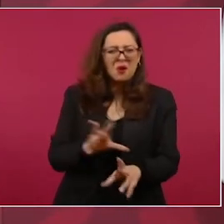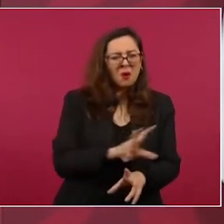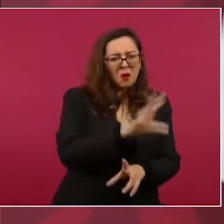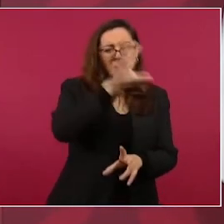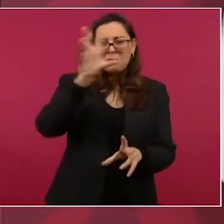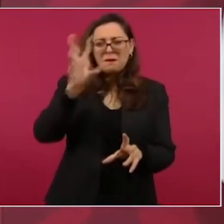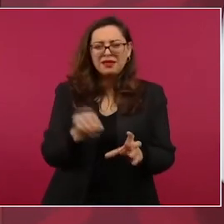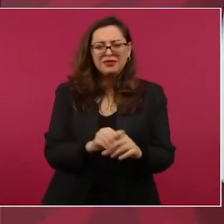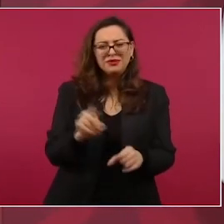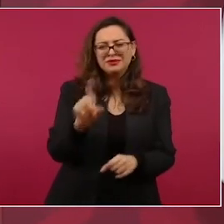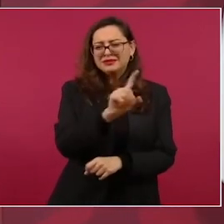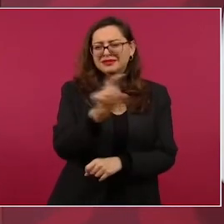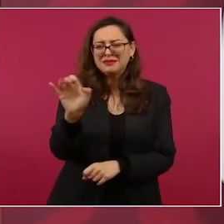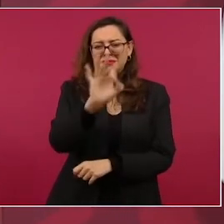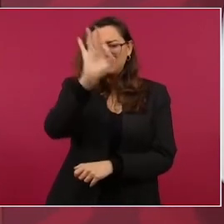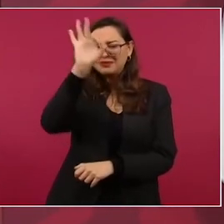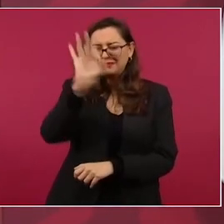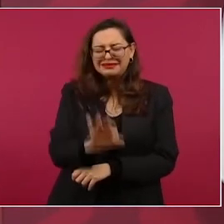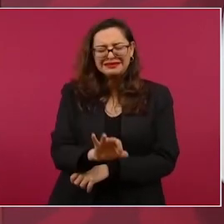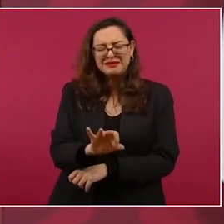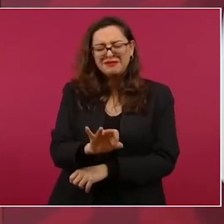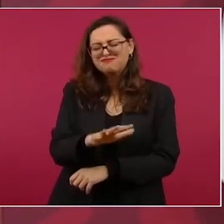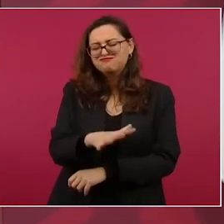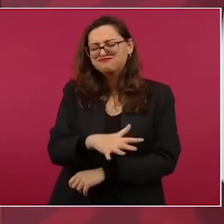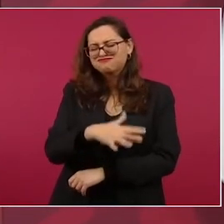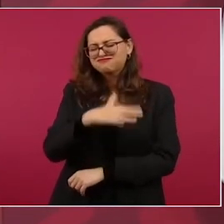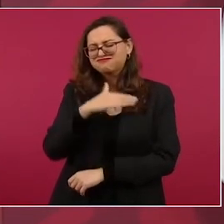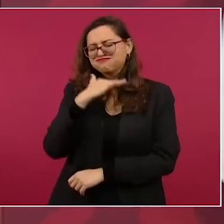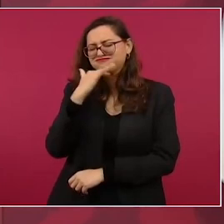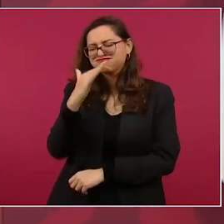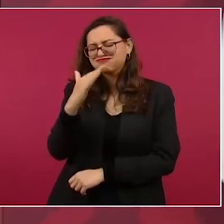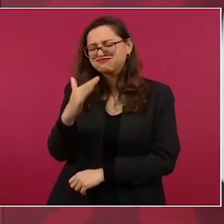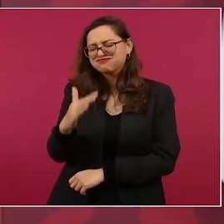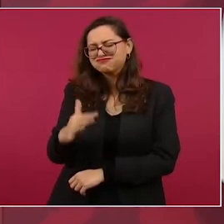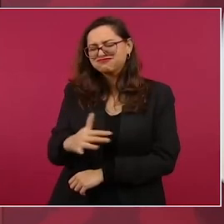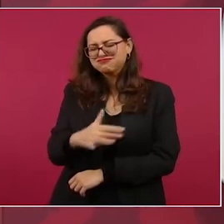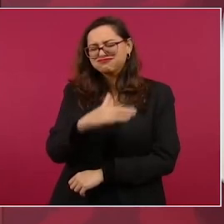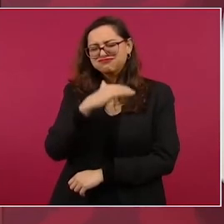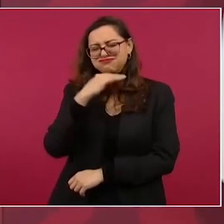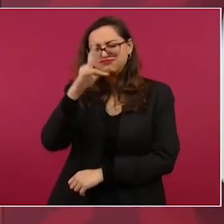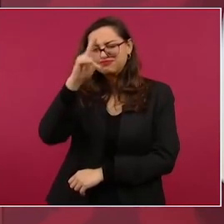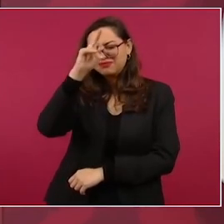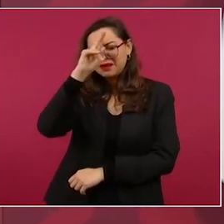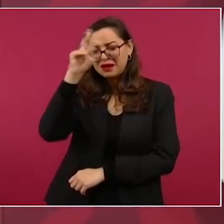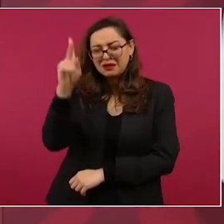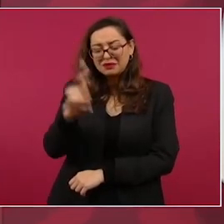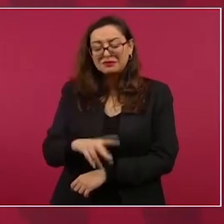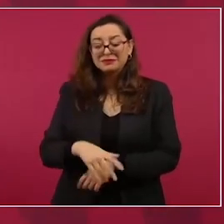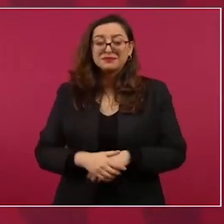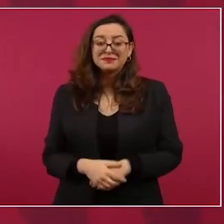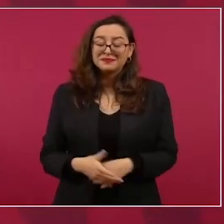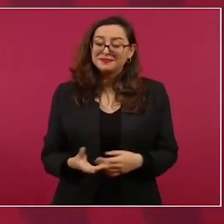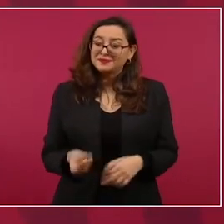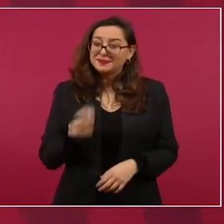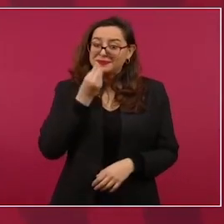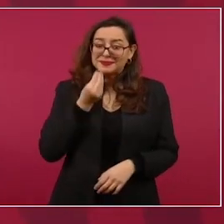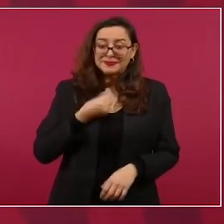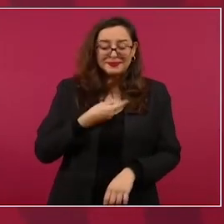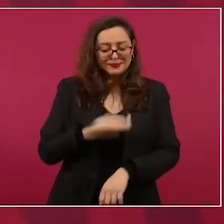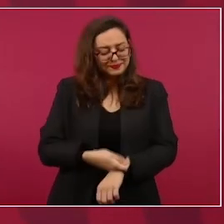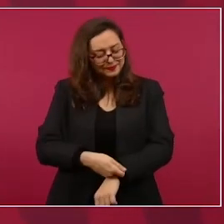encontramos corrupción. Y hemos ido limpiando, limpiando, limpiando, limpiando. Todavía no terminamos.